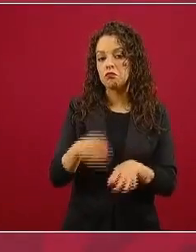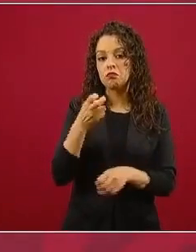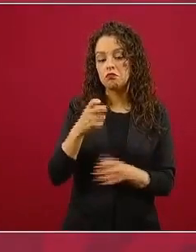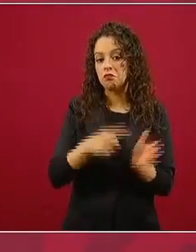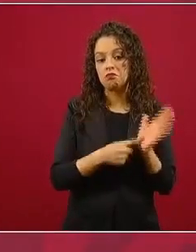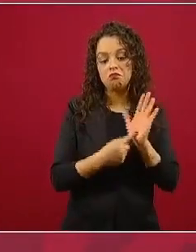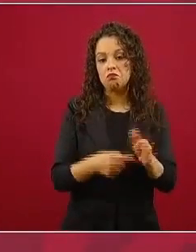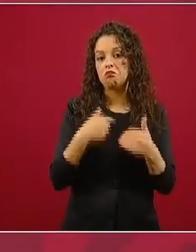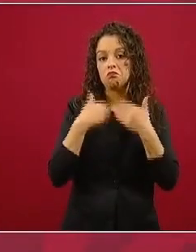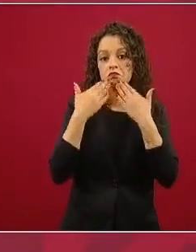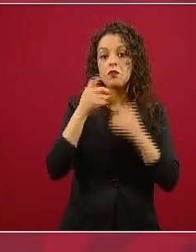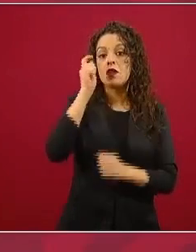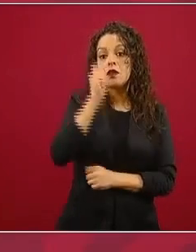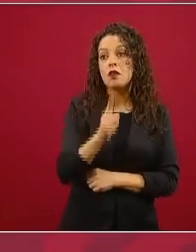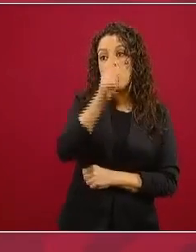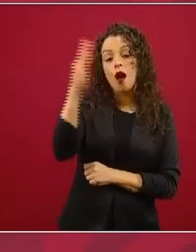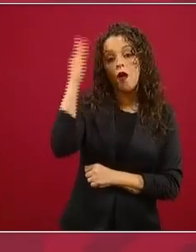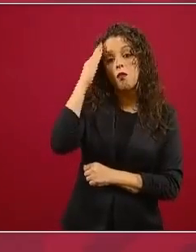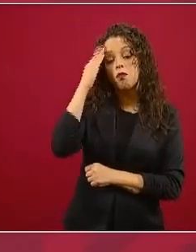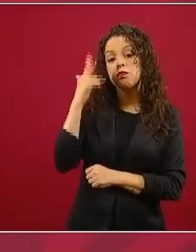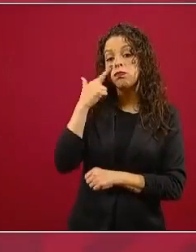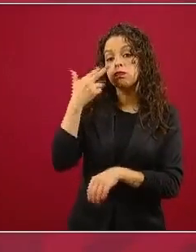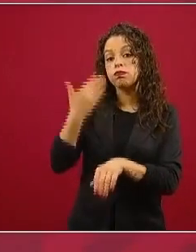la Fiscalía